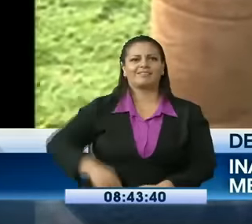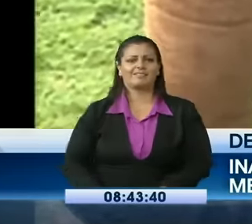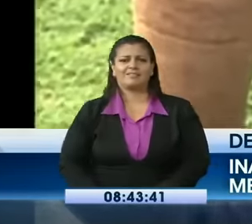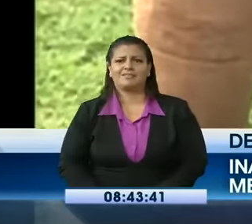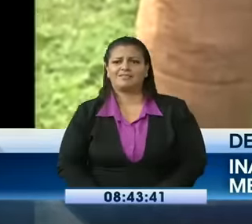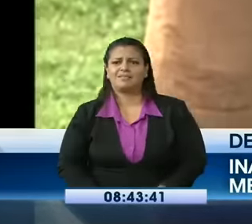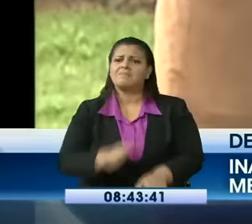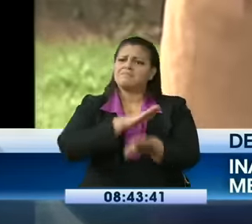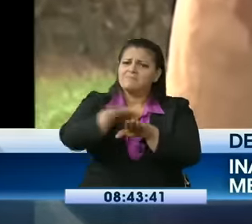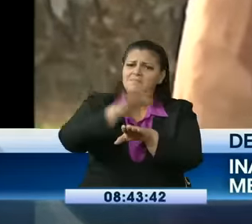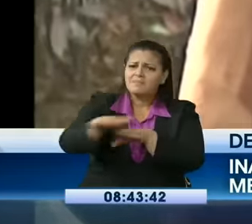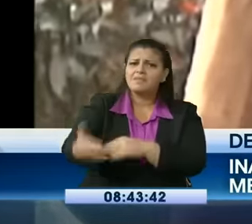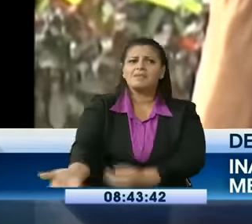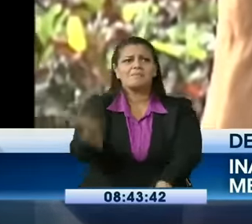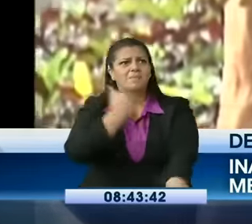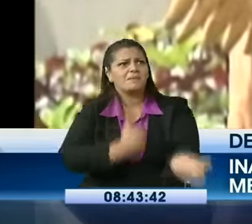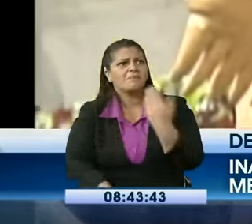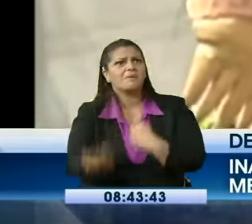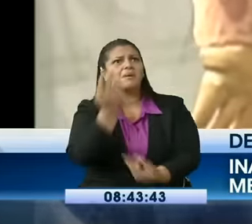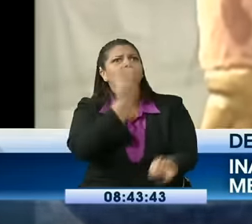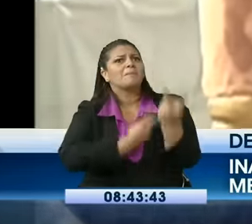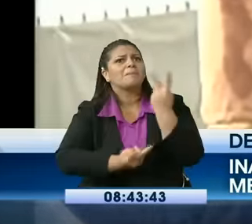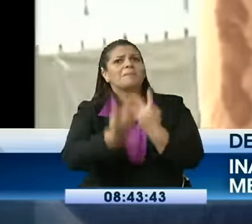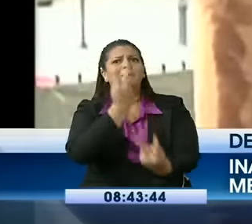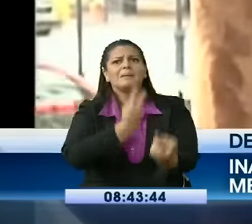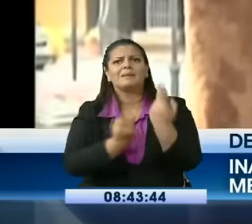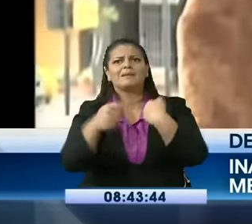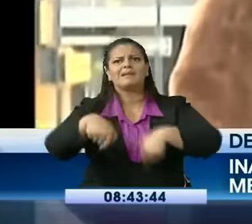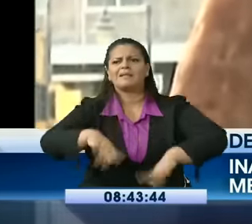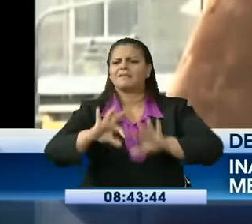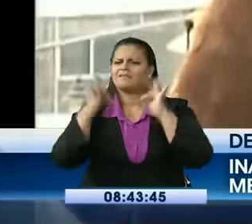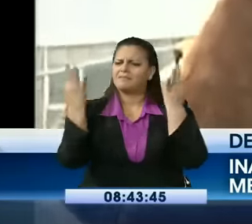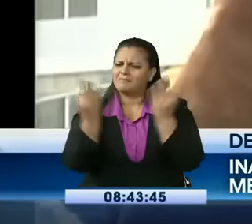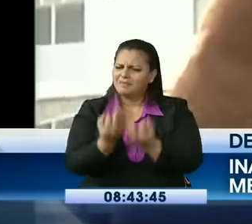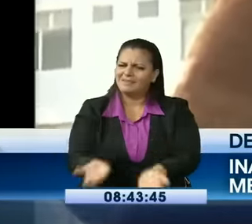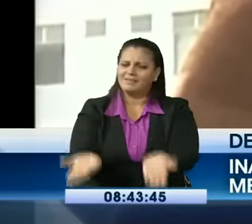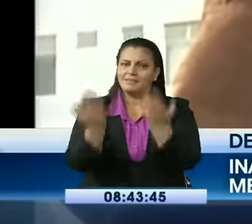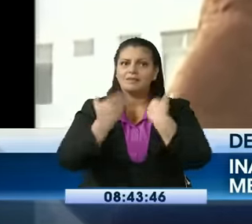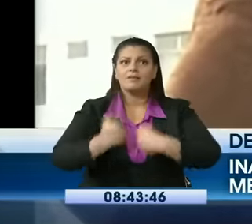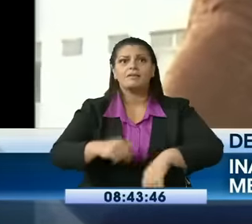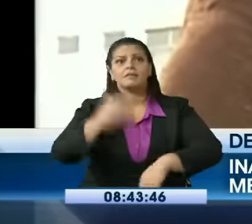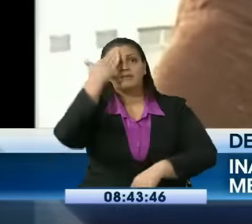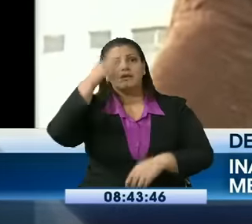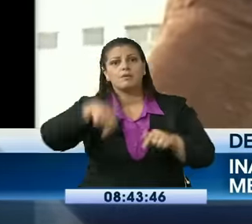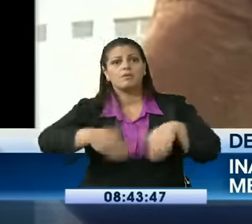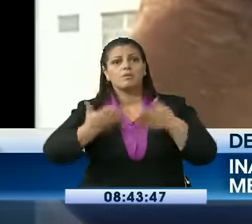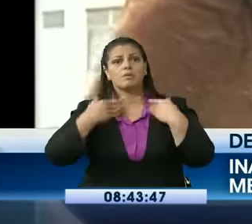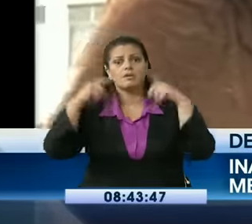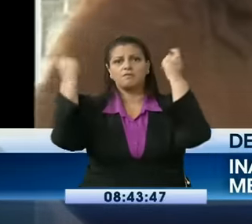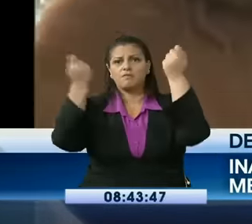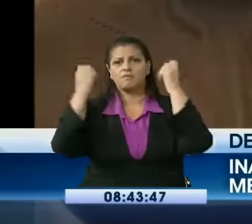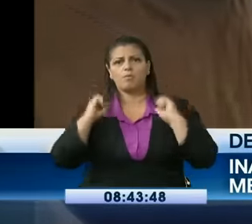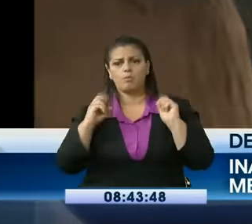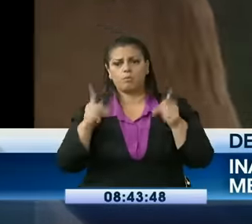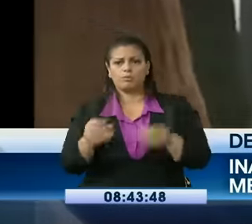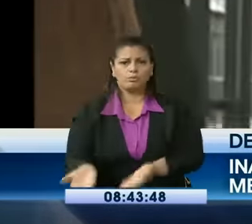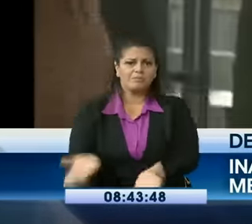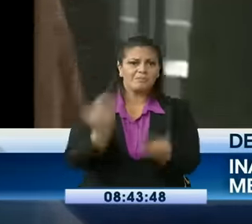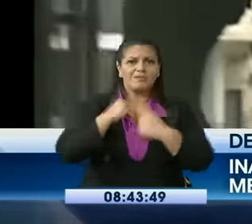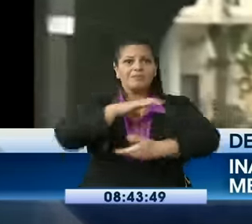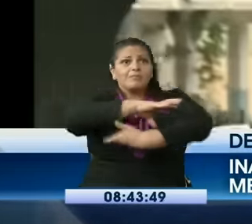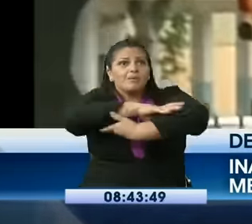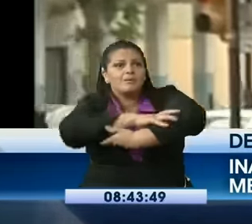un paseo que se debe realizar con toda la familia. Aprovechen por las fiestas de Guayaquil. Una oportunidad para conocer de